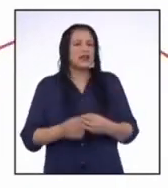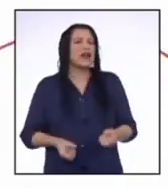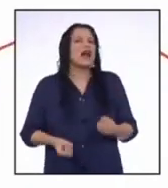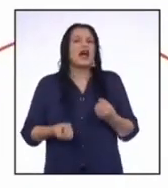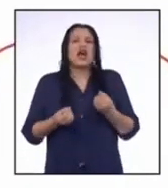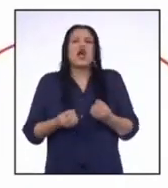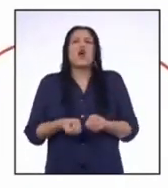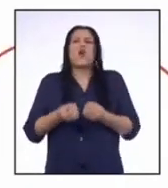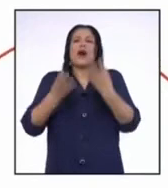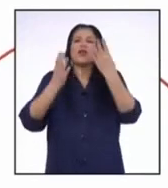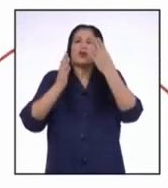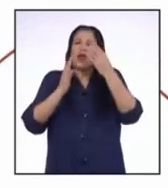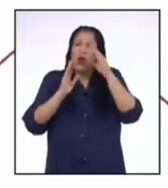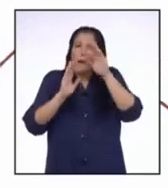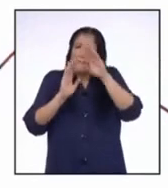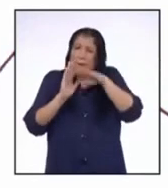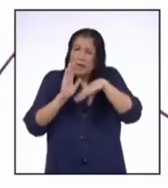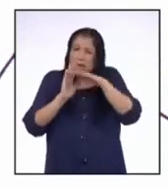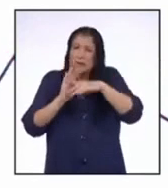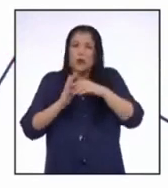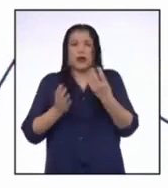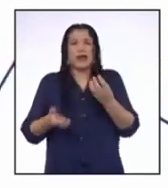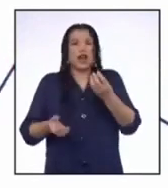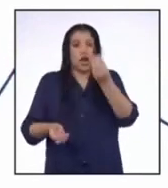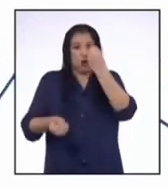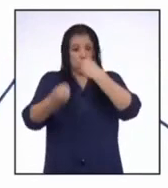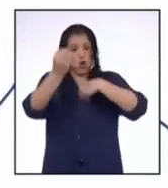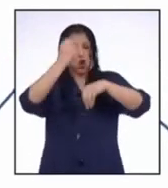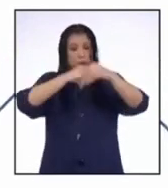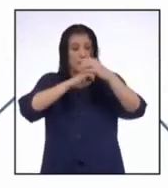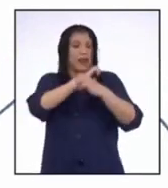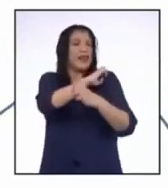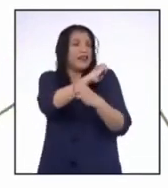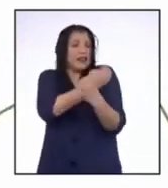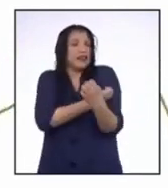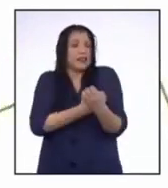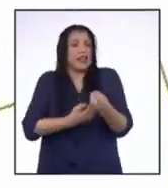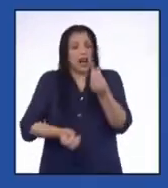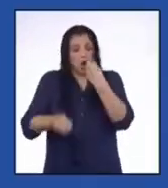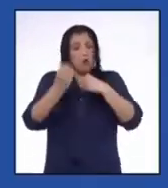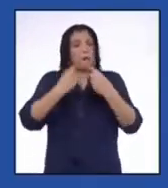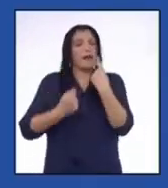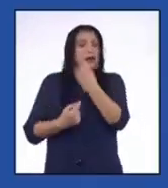de calorías que necesita nuestro organismo cada día.